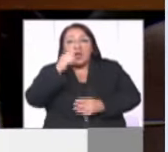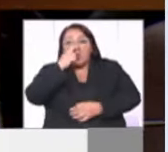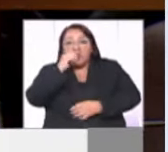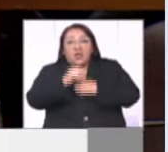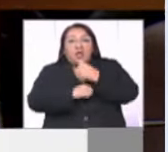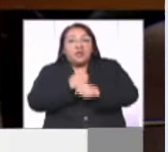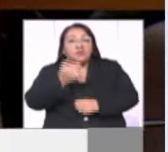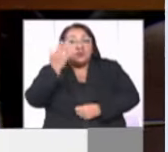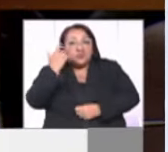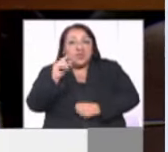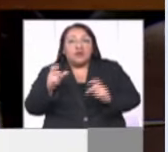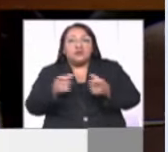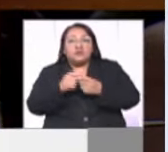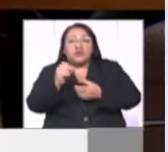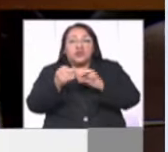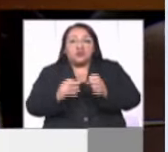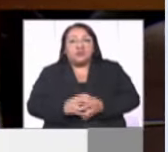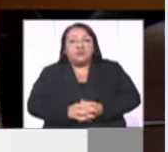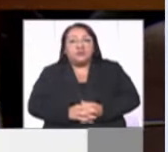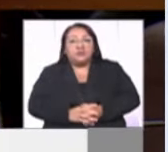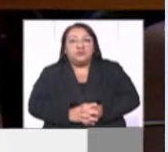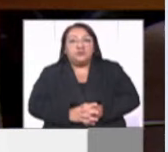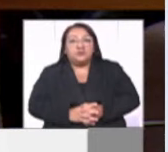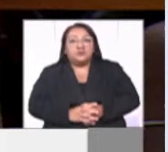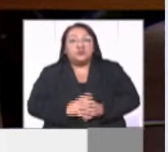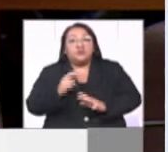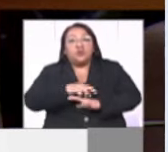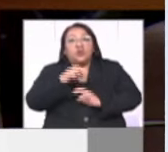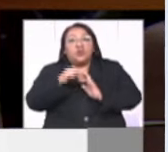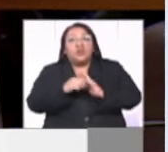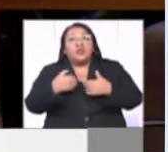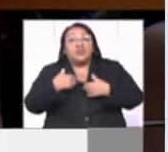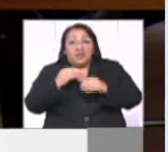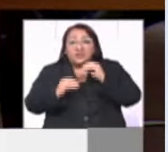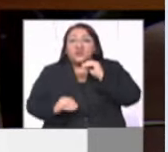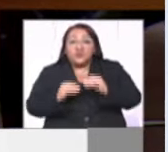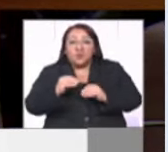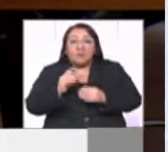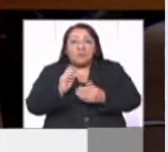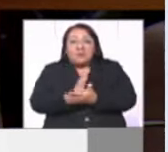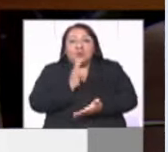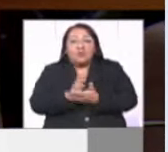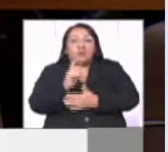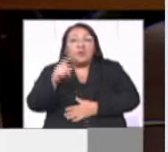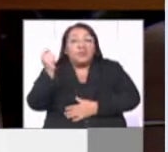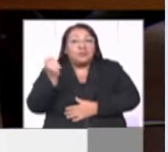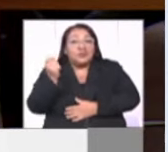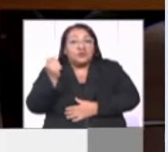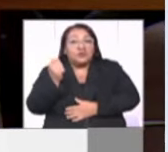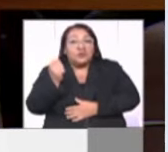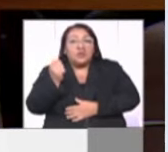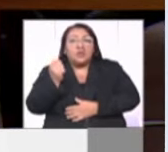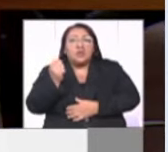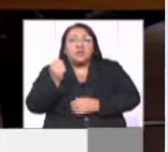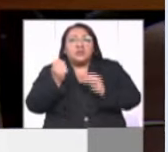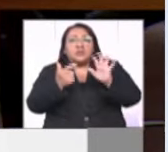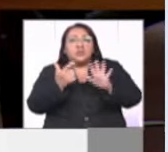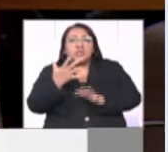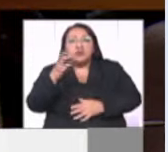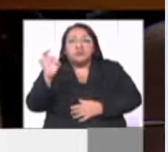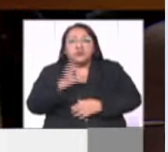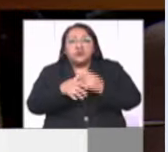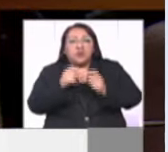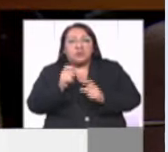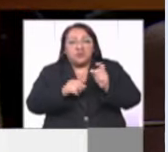del año pasado a la Comisión de Economía. Proyecto que tenía la solución para el problema de pensiones del 75%